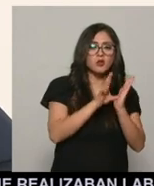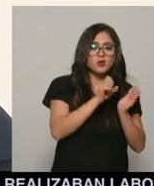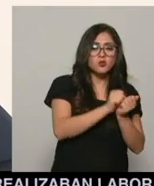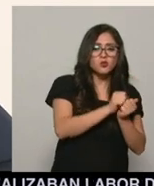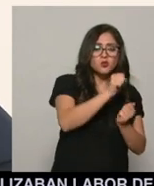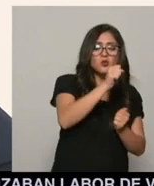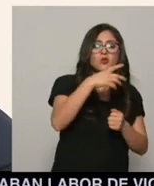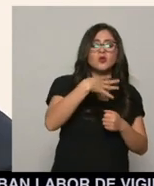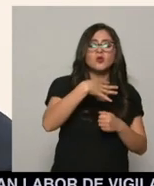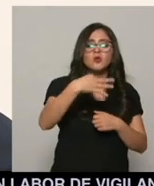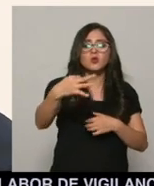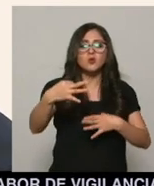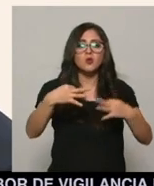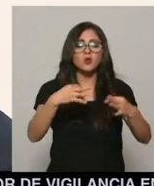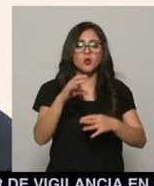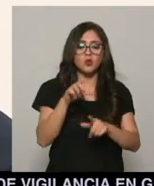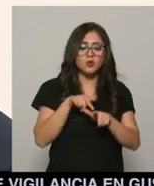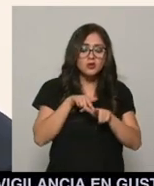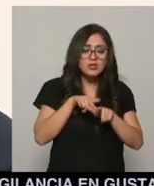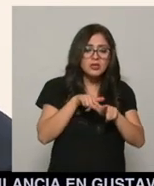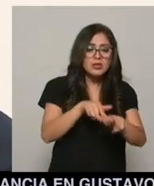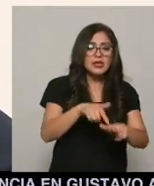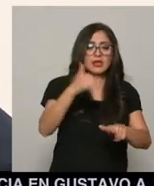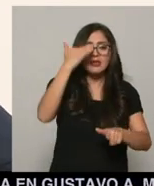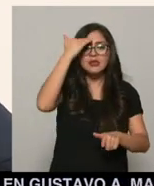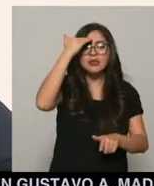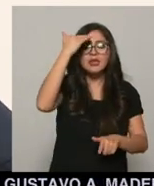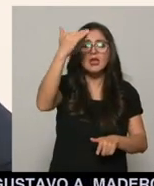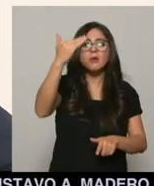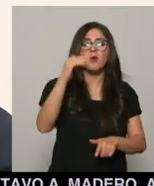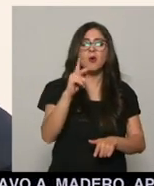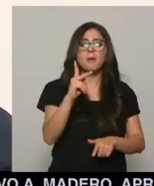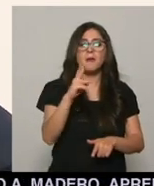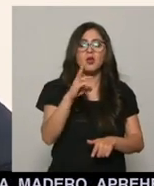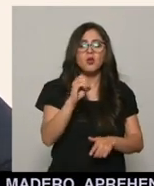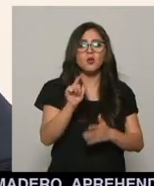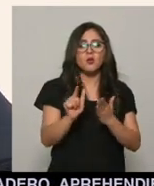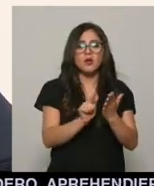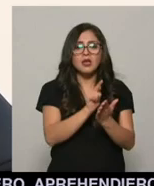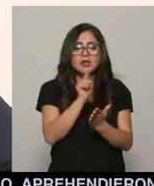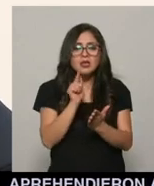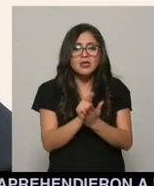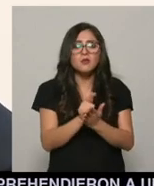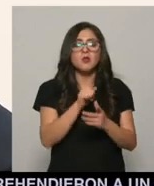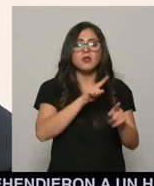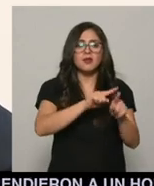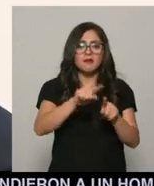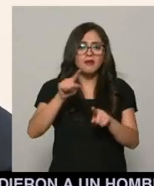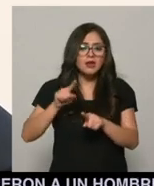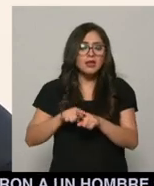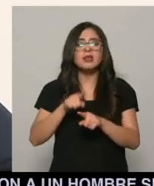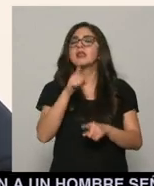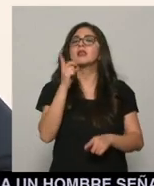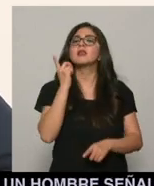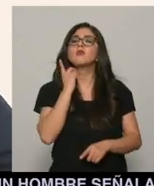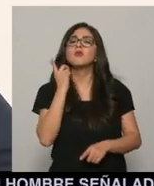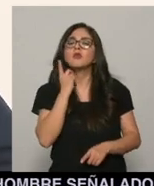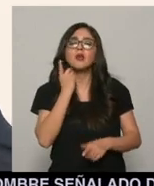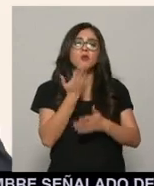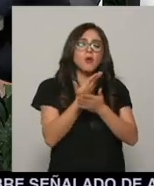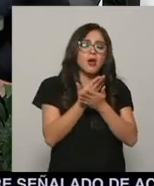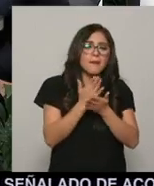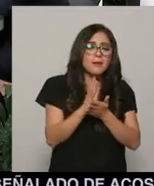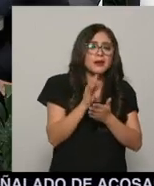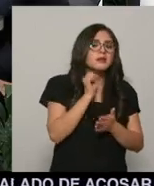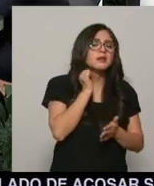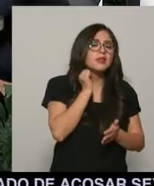consecutiva de los periodos legislativos de diputados y de senadores.